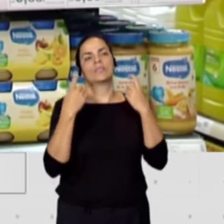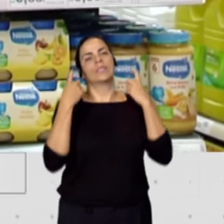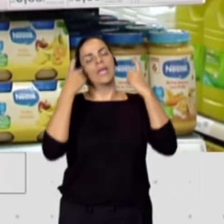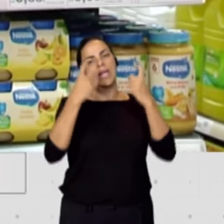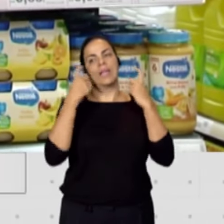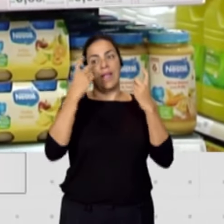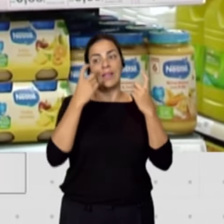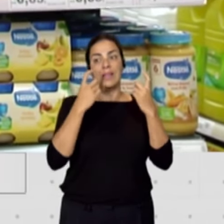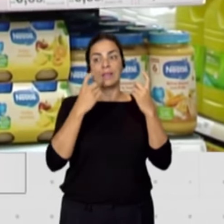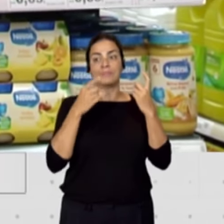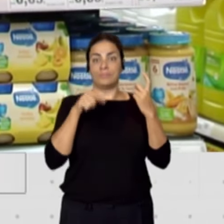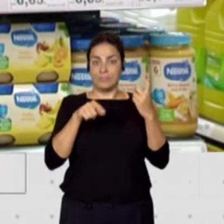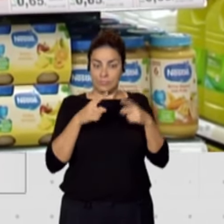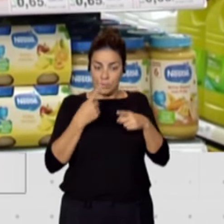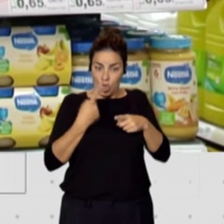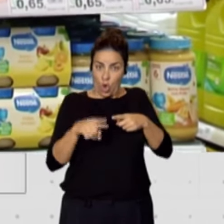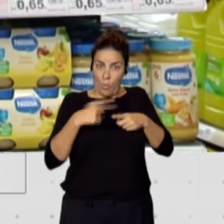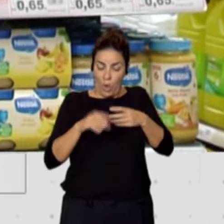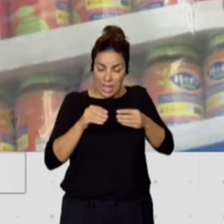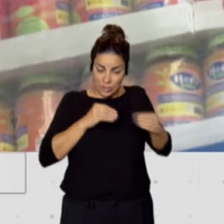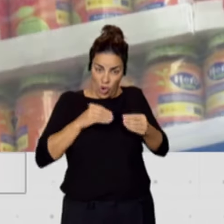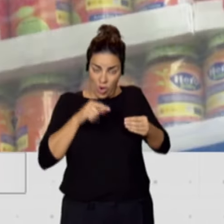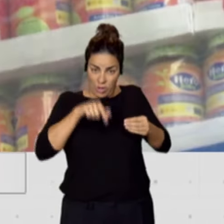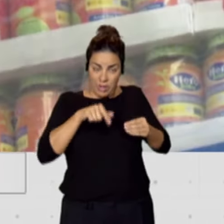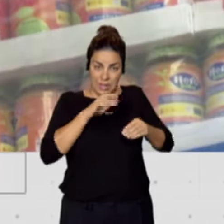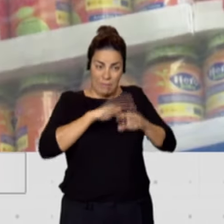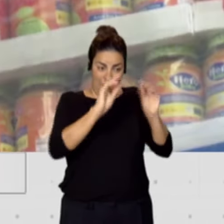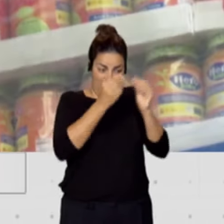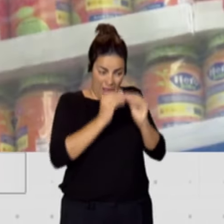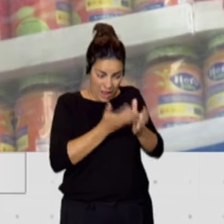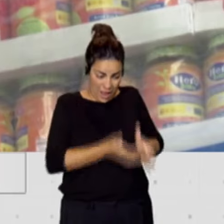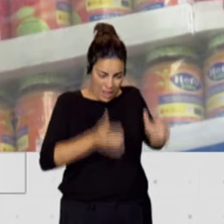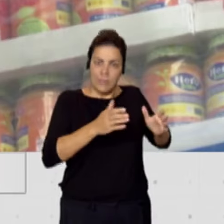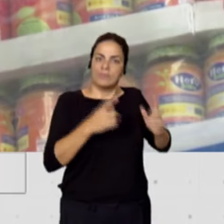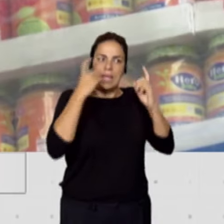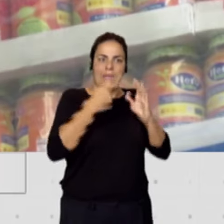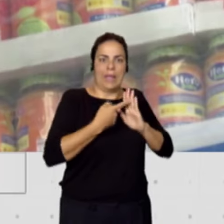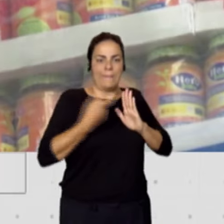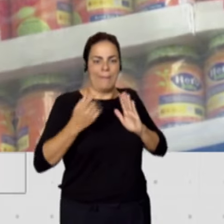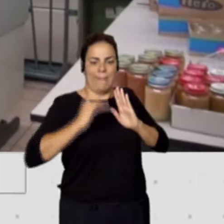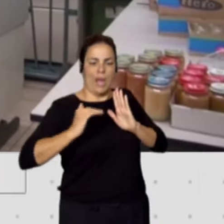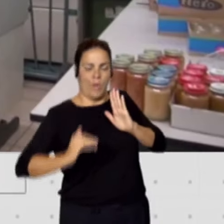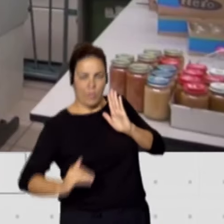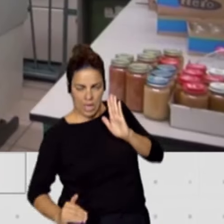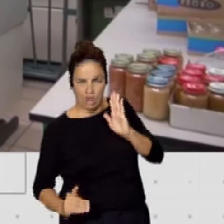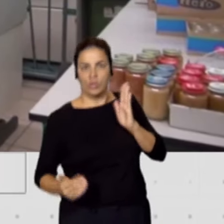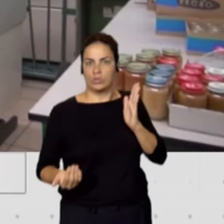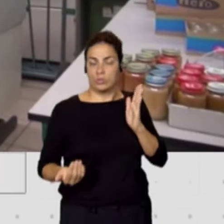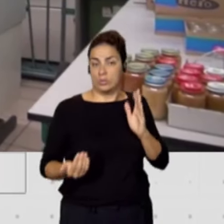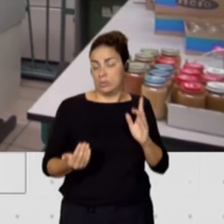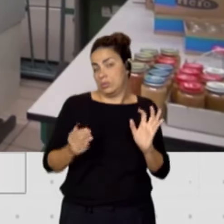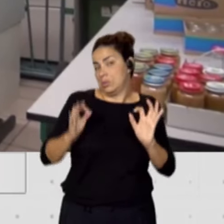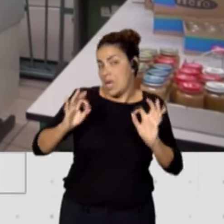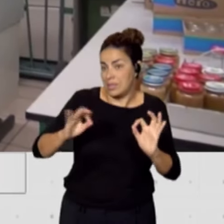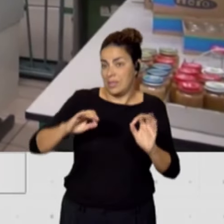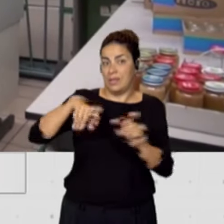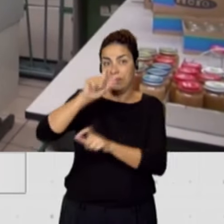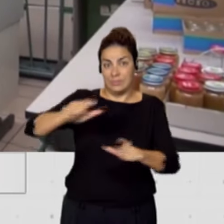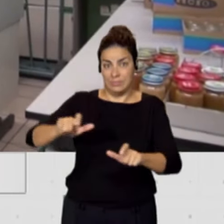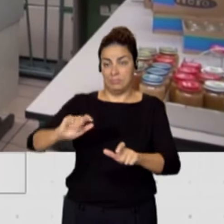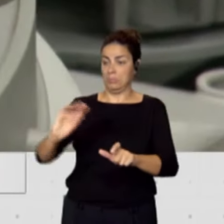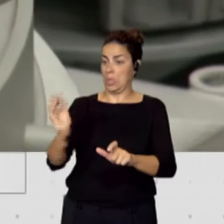aporte de ese tipo de compuestos en en la preparación de los productos y que así que los consumidores pues pues tengamos menos